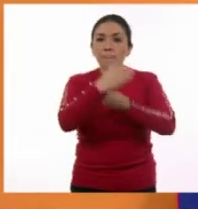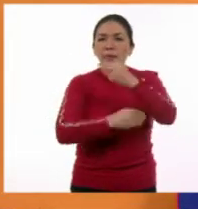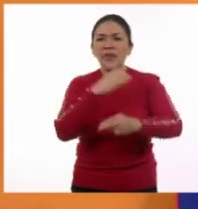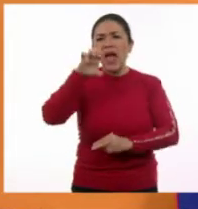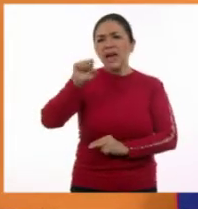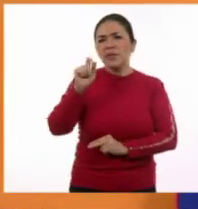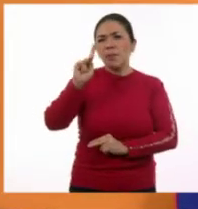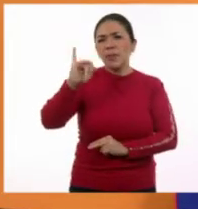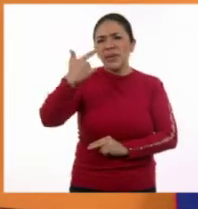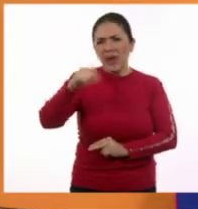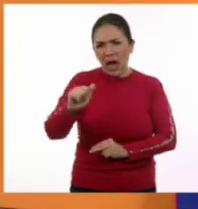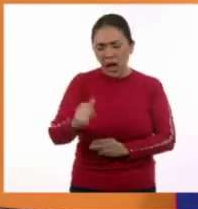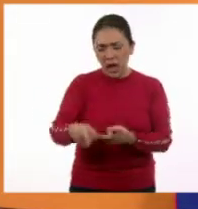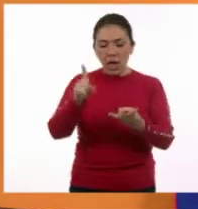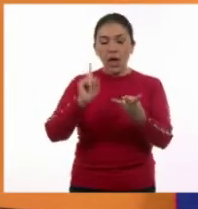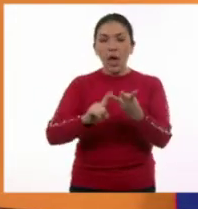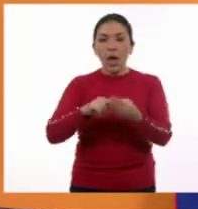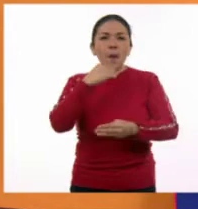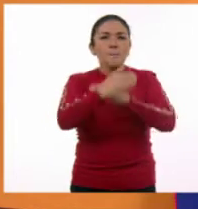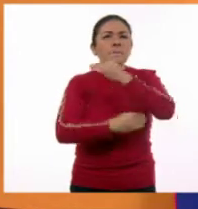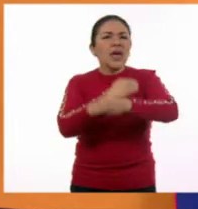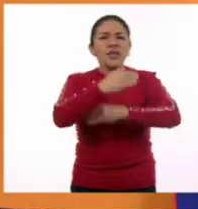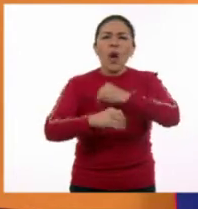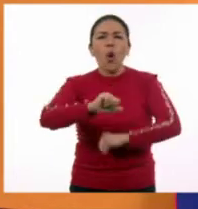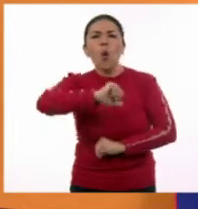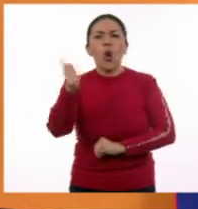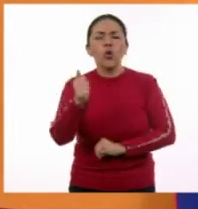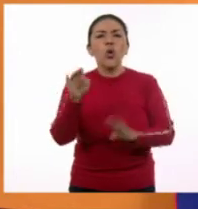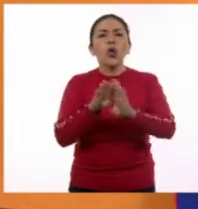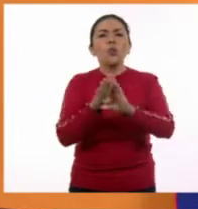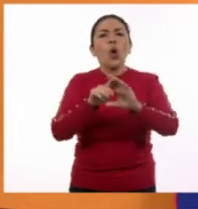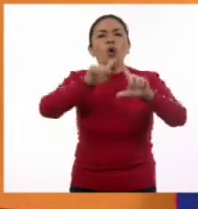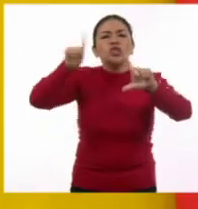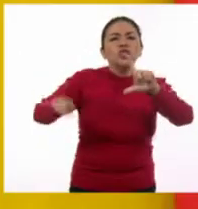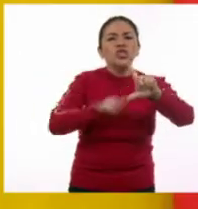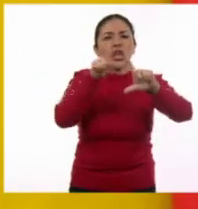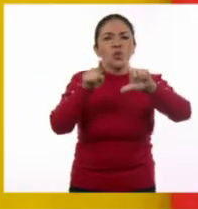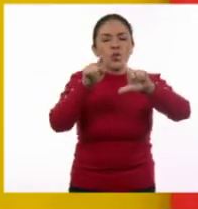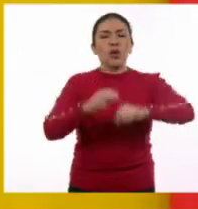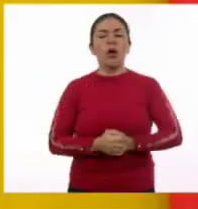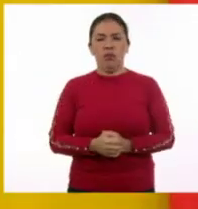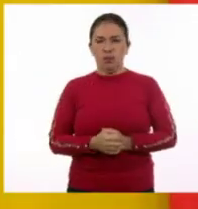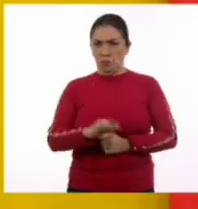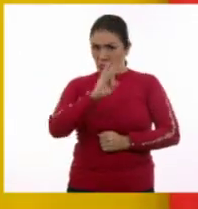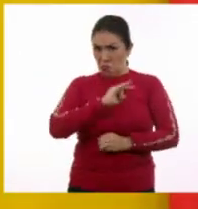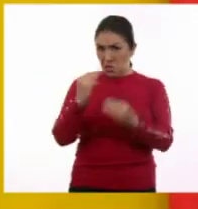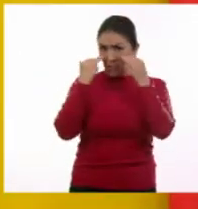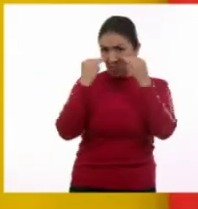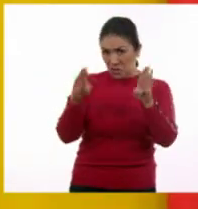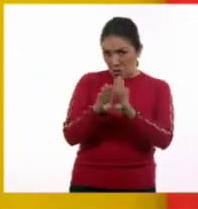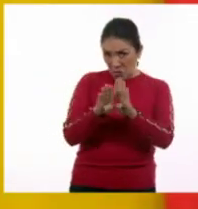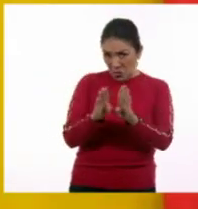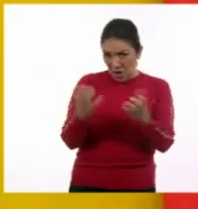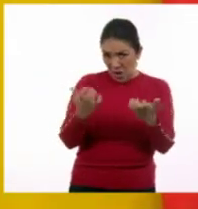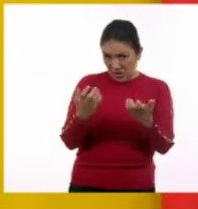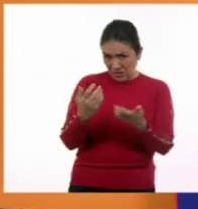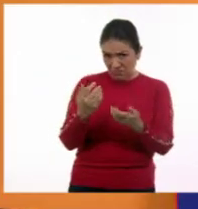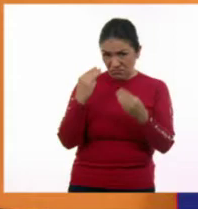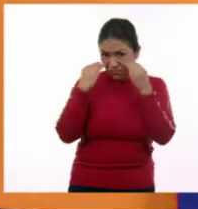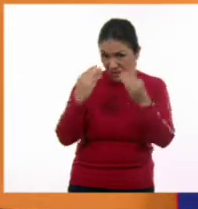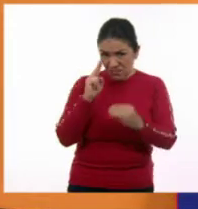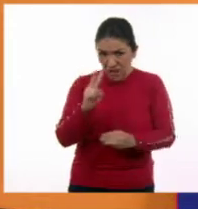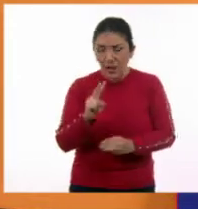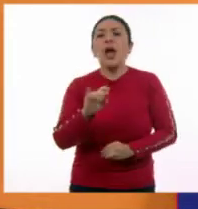espiga y este un vendaje este circular poder y nos podrías mostrar cómo se hace eso claro que sí